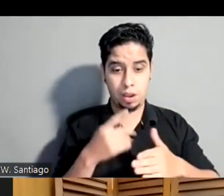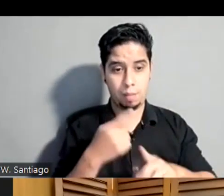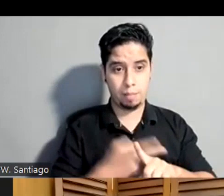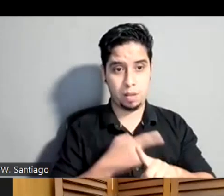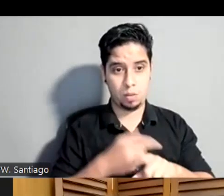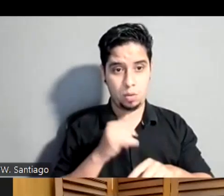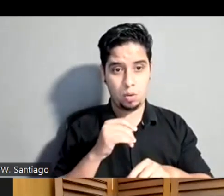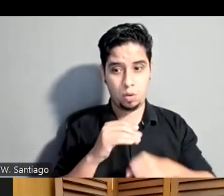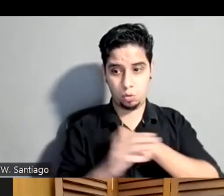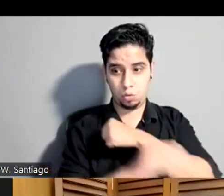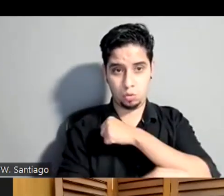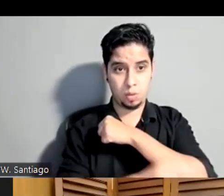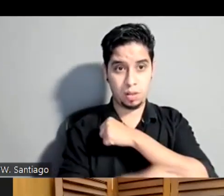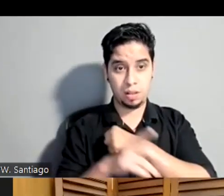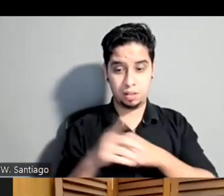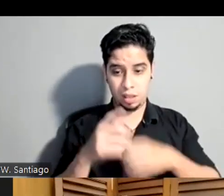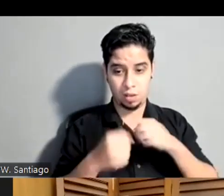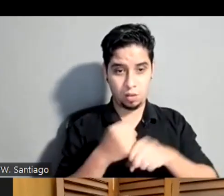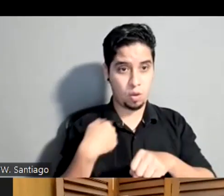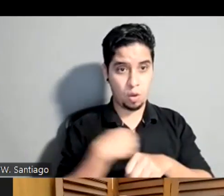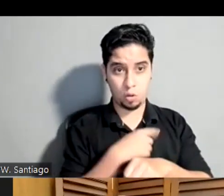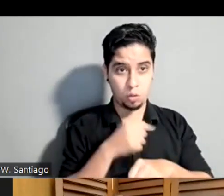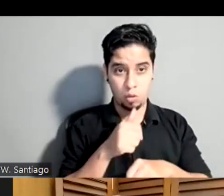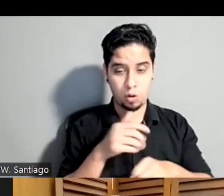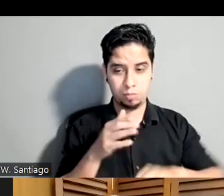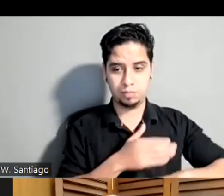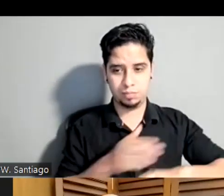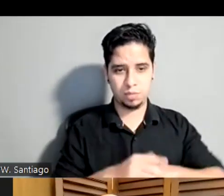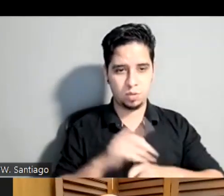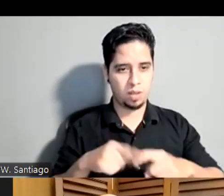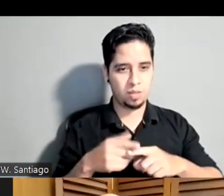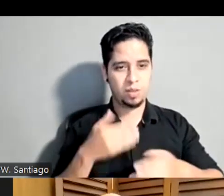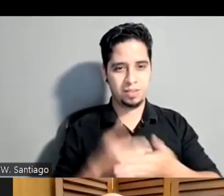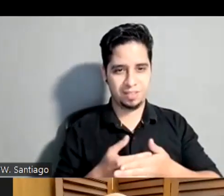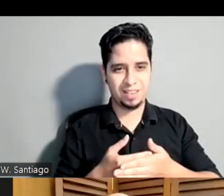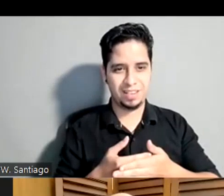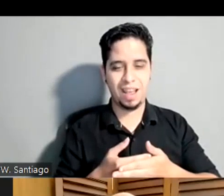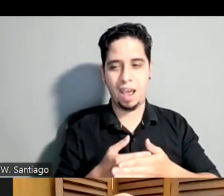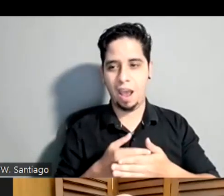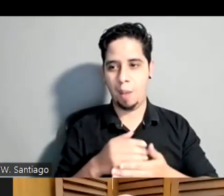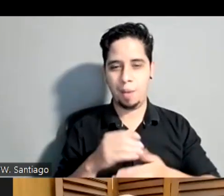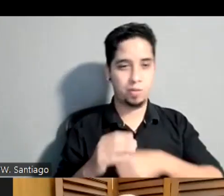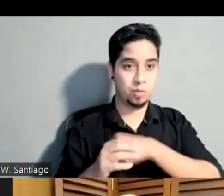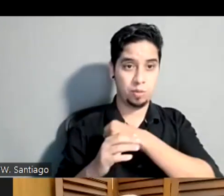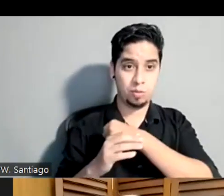¿verdad? Este año la cantaba. Cuando llega el mes de octubre, corro el huerto de mi casa. Por